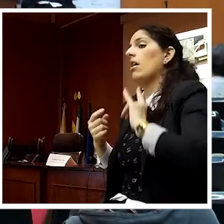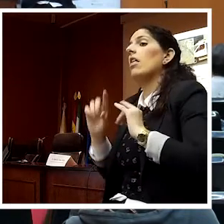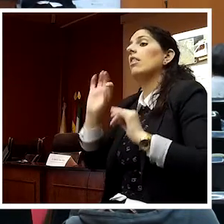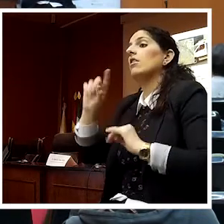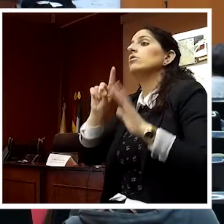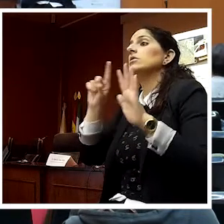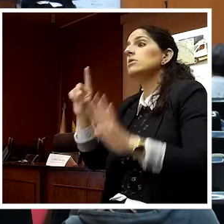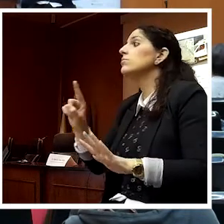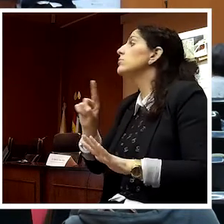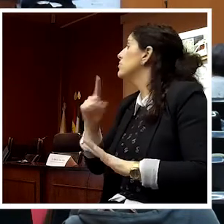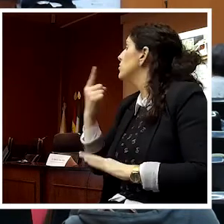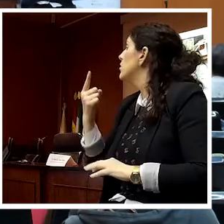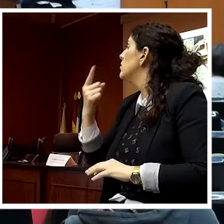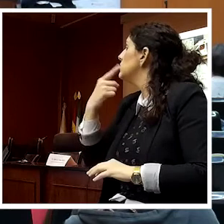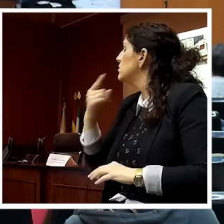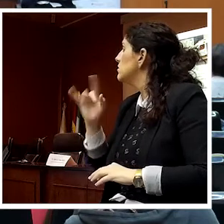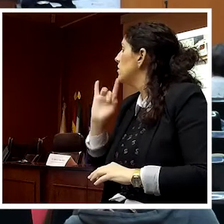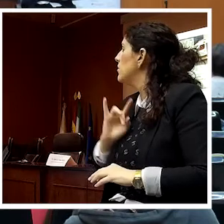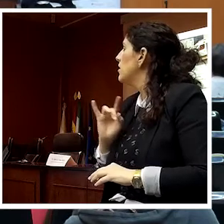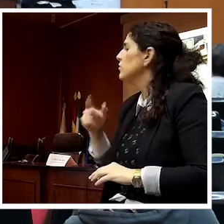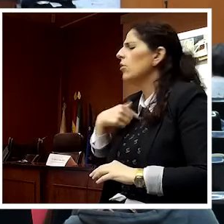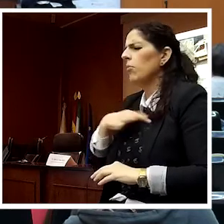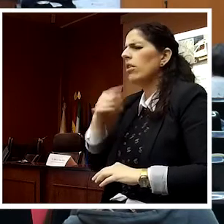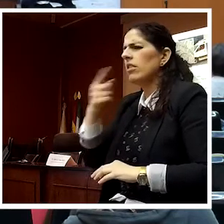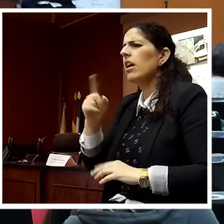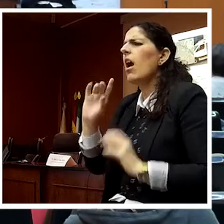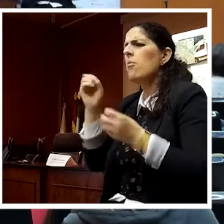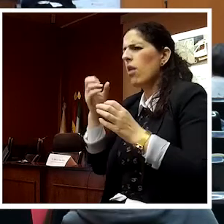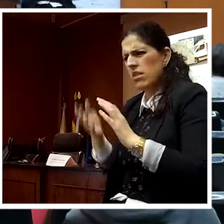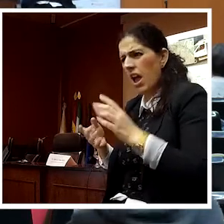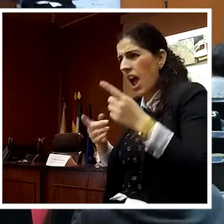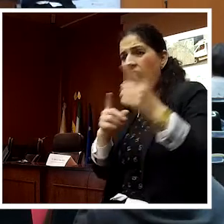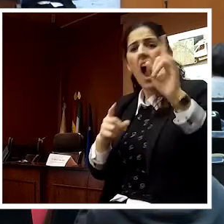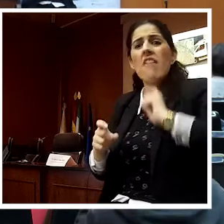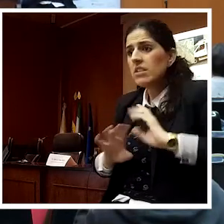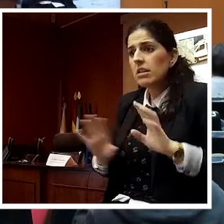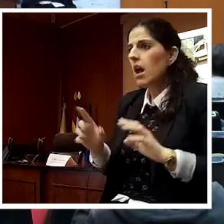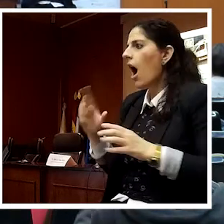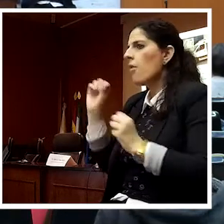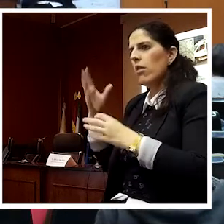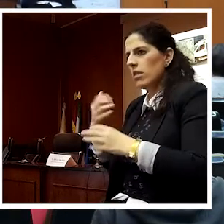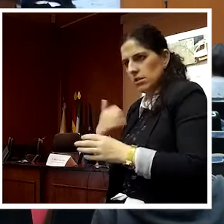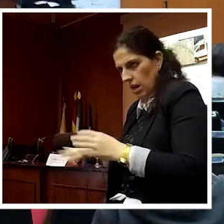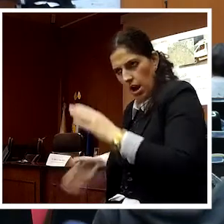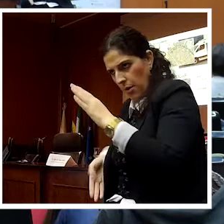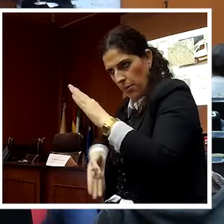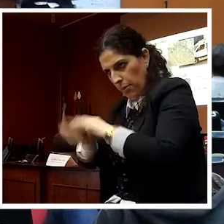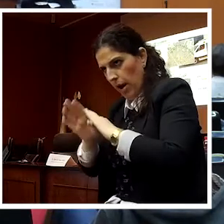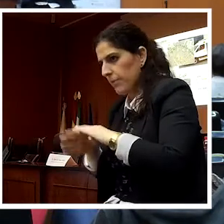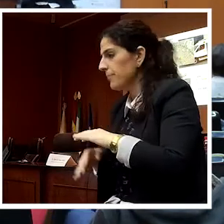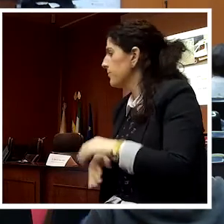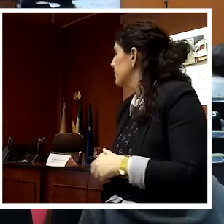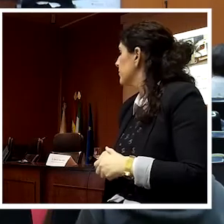dan el aviso, os puedo garantizar que la ambulancia sale en el momento. ¿Y por qué sale en el momento? Porque